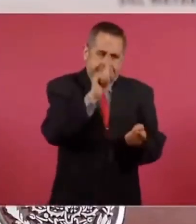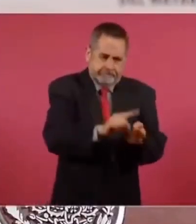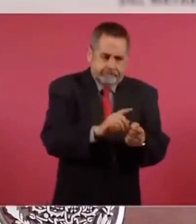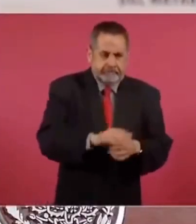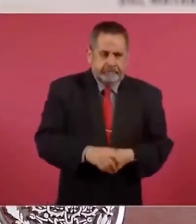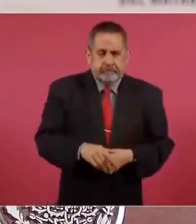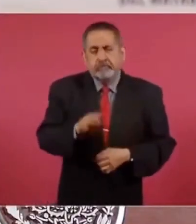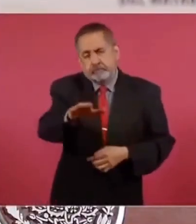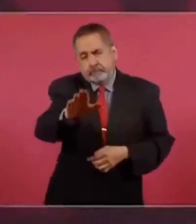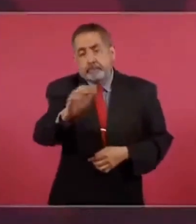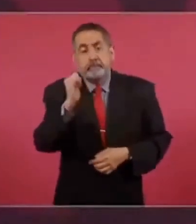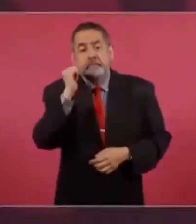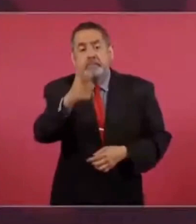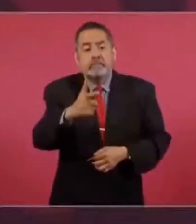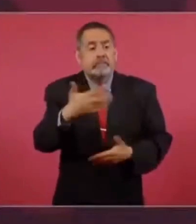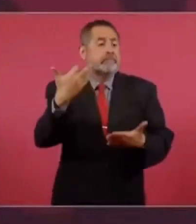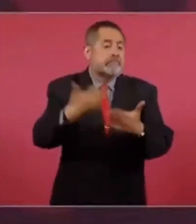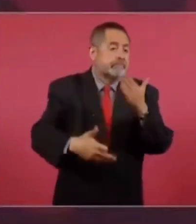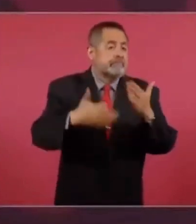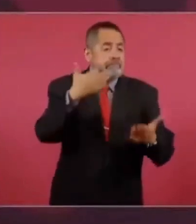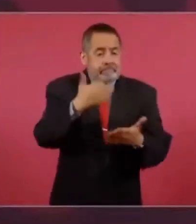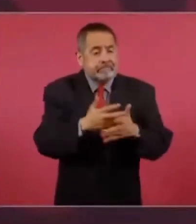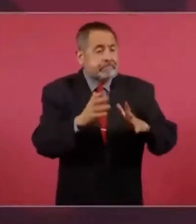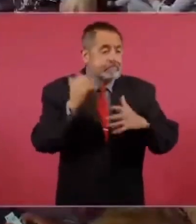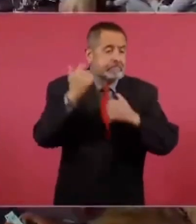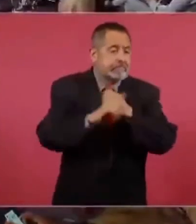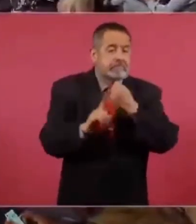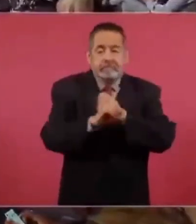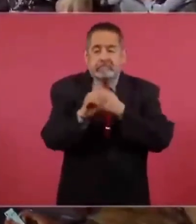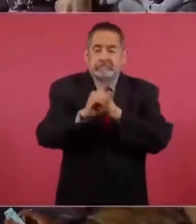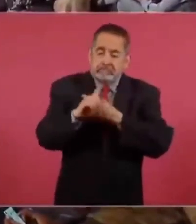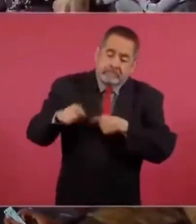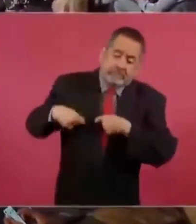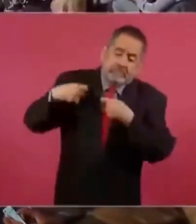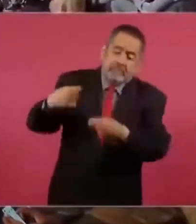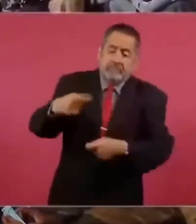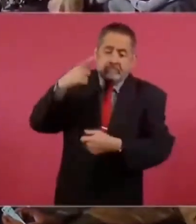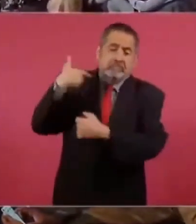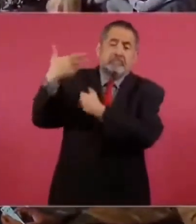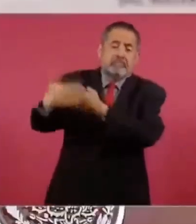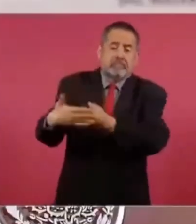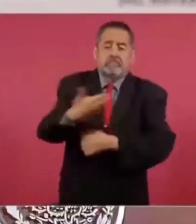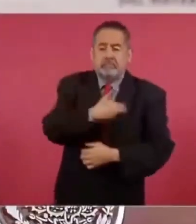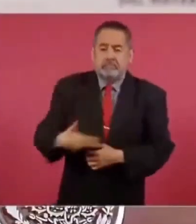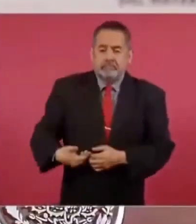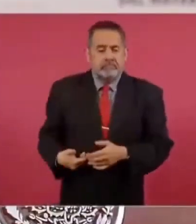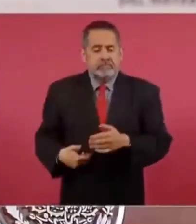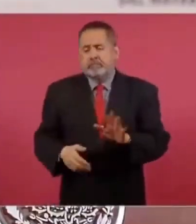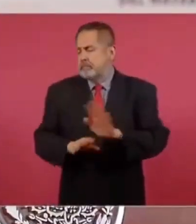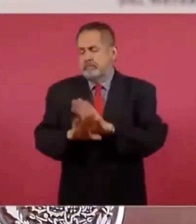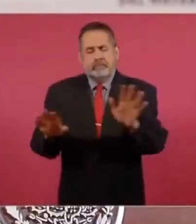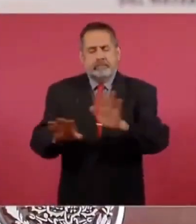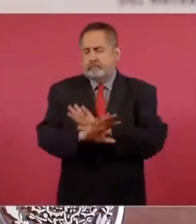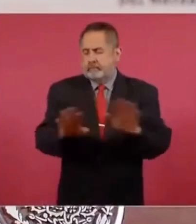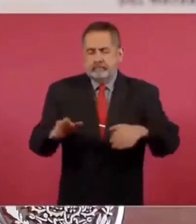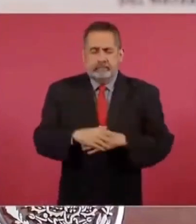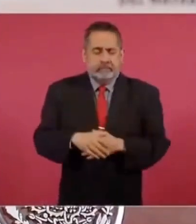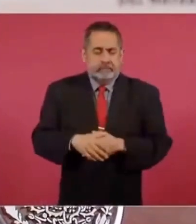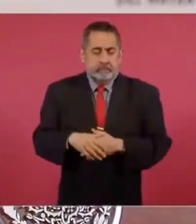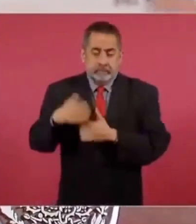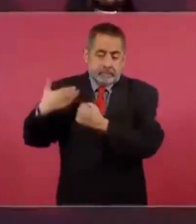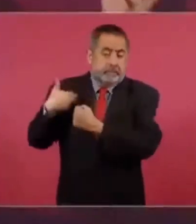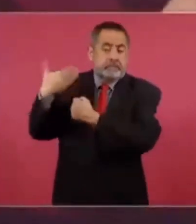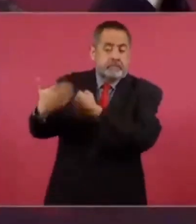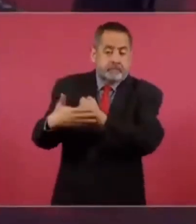nada. No le va a dar nada a ninguno. No, ningún problema. Al contrario, va a quedar